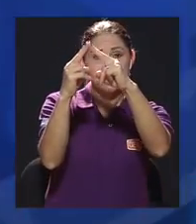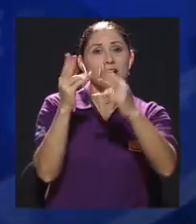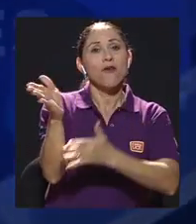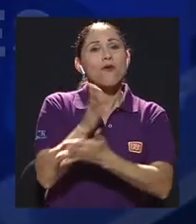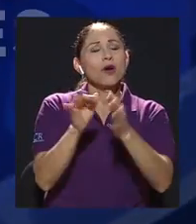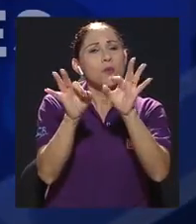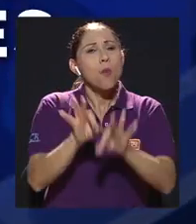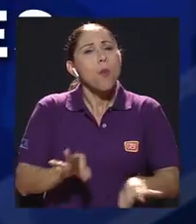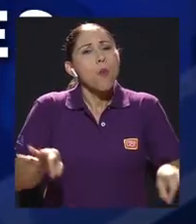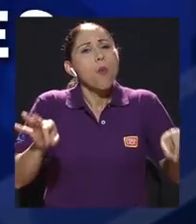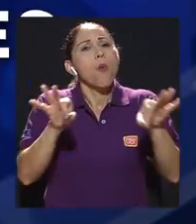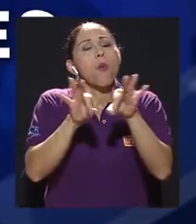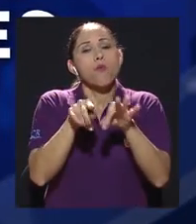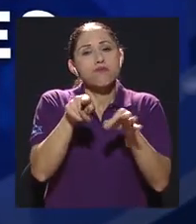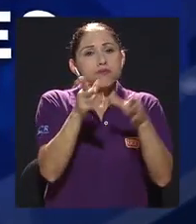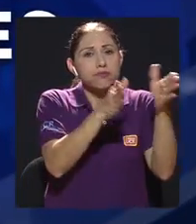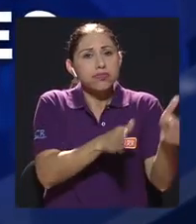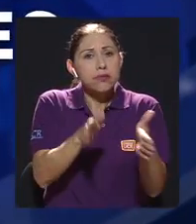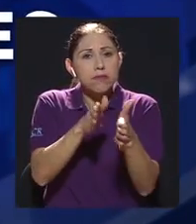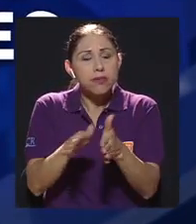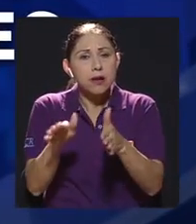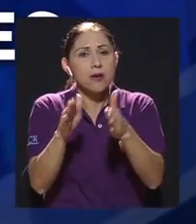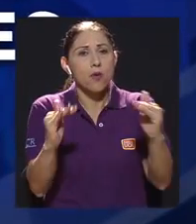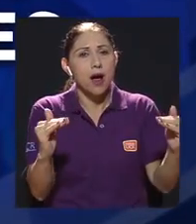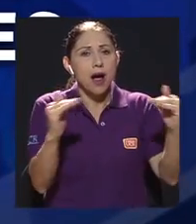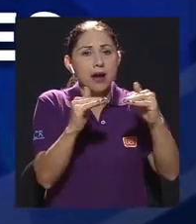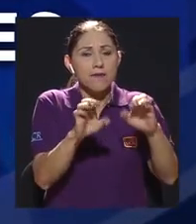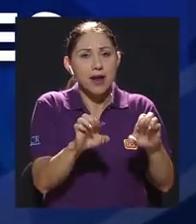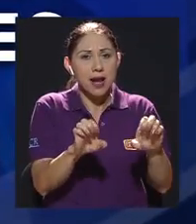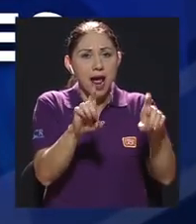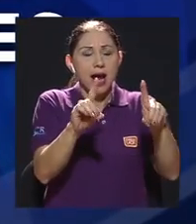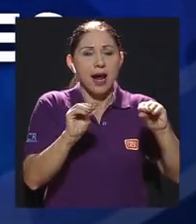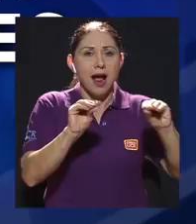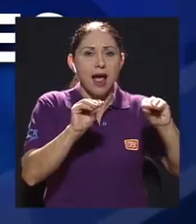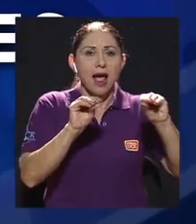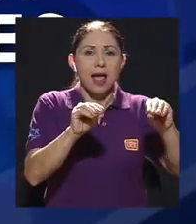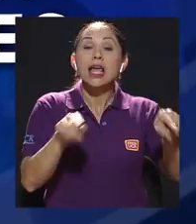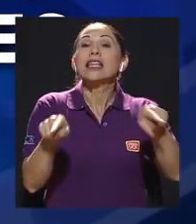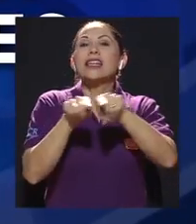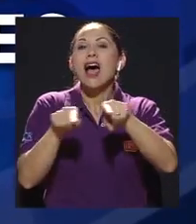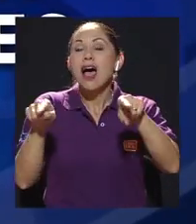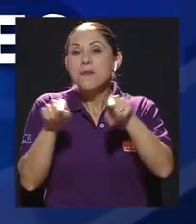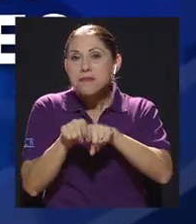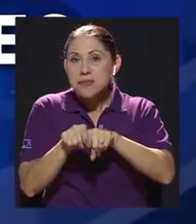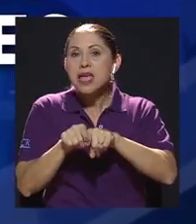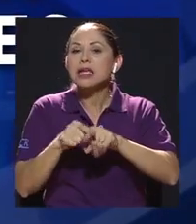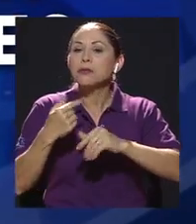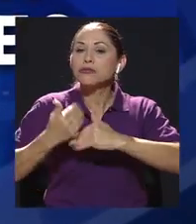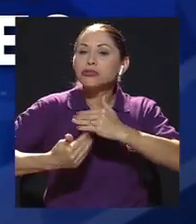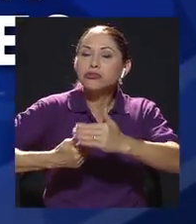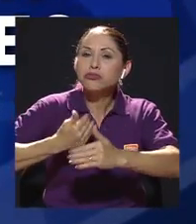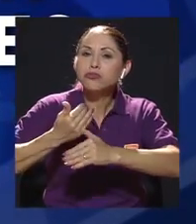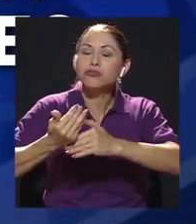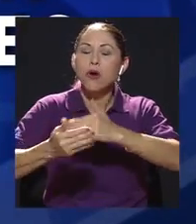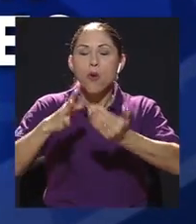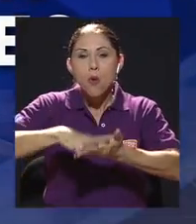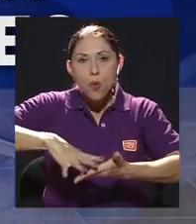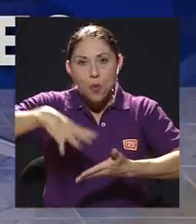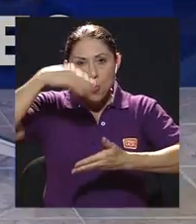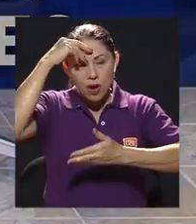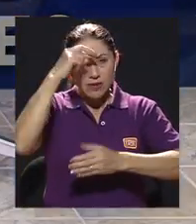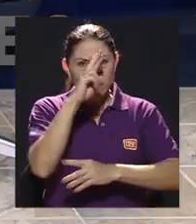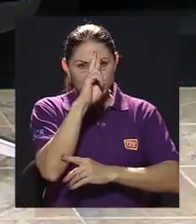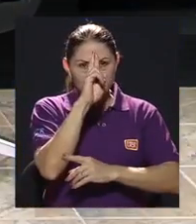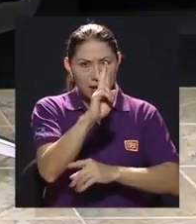esculpió, no solo en lo académico, sino también en la formación hacia el respeto a la diversidad